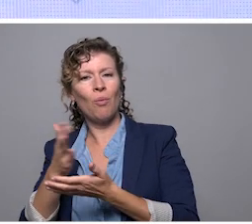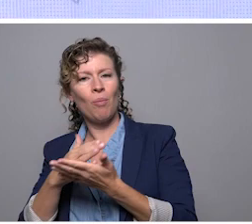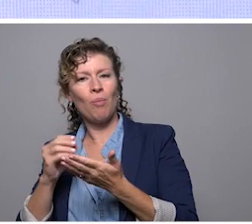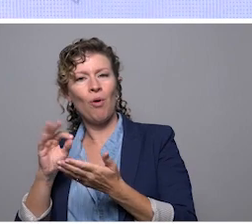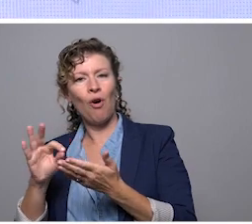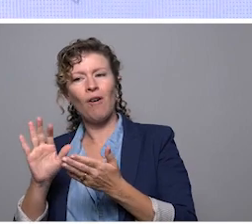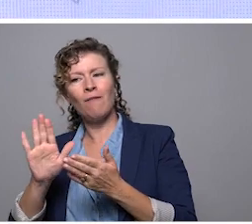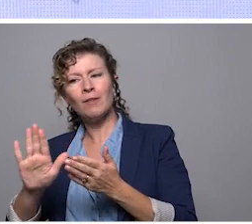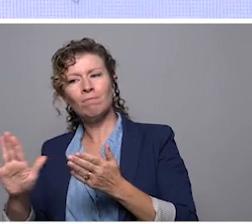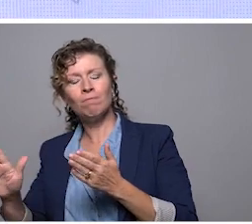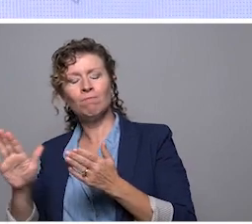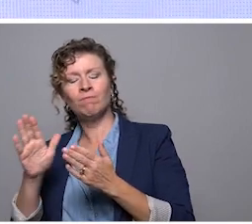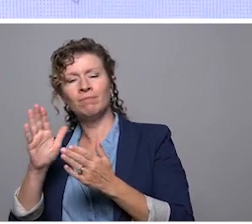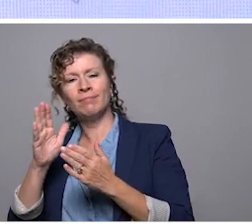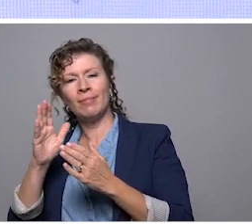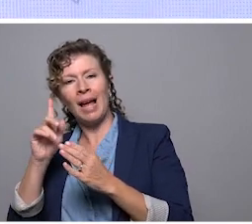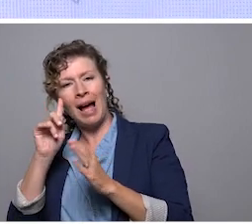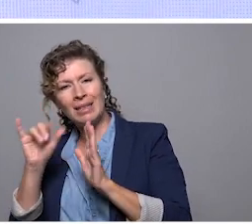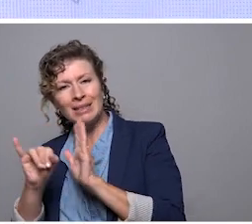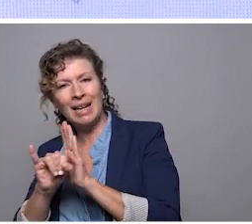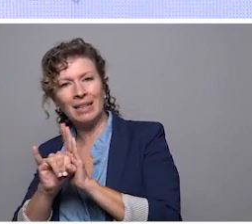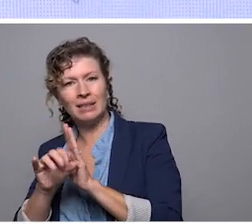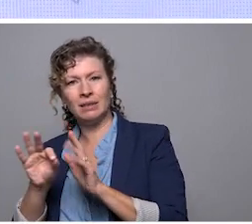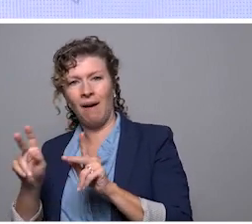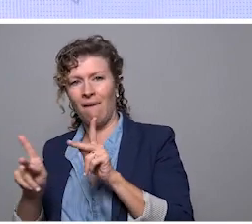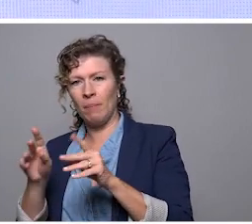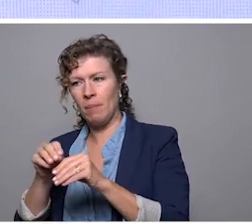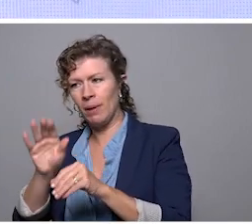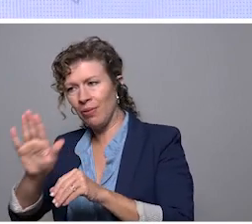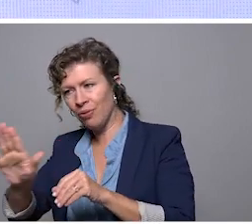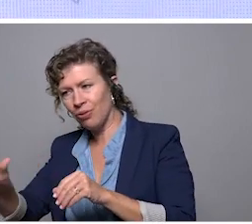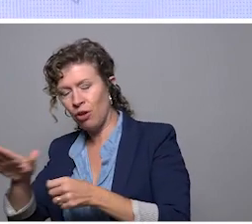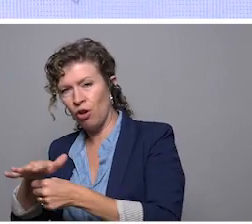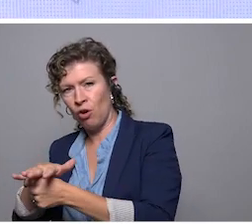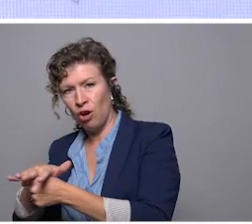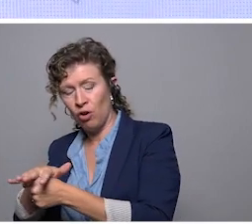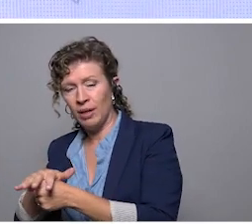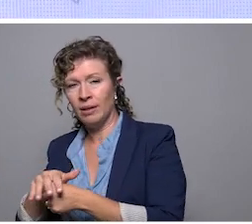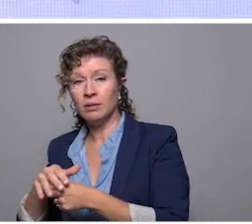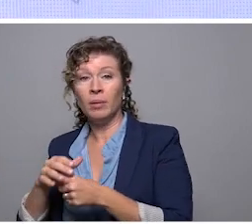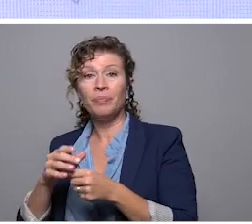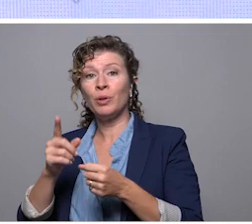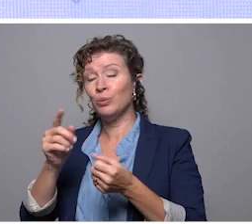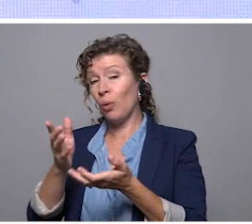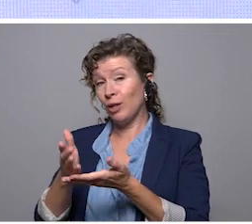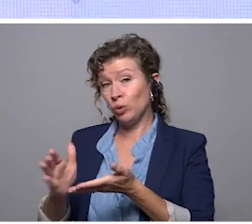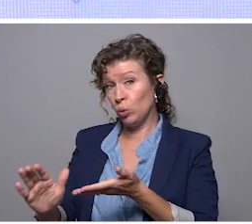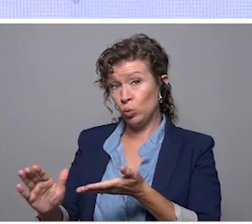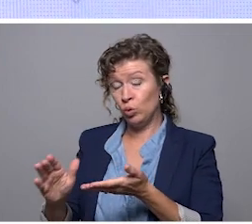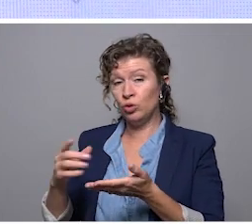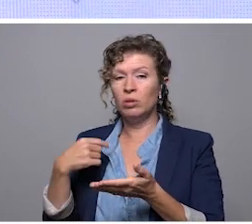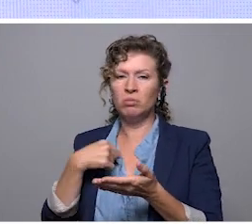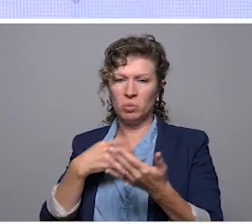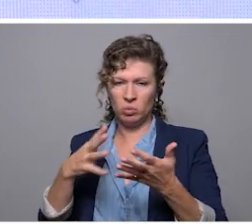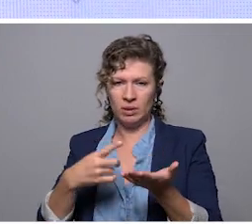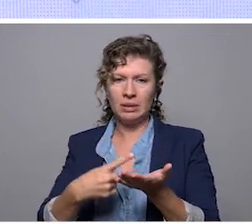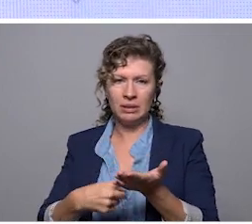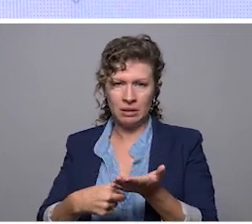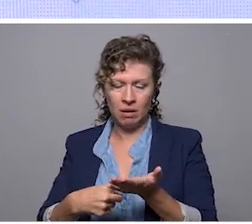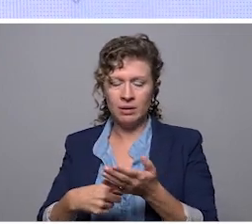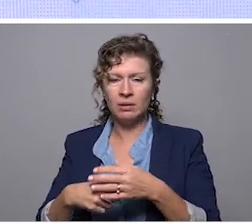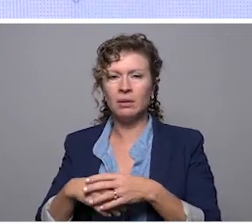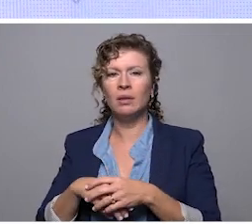Luego pasamos de seguir peleando en el tema de exclusión y de repente pareciera hacer que el Boom fue inclusión